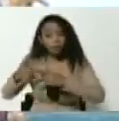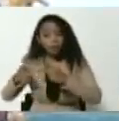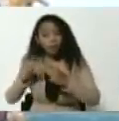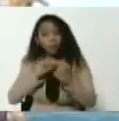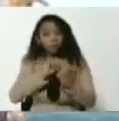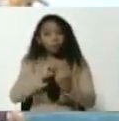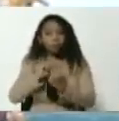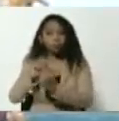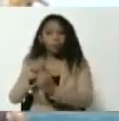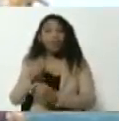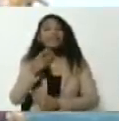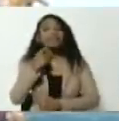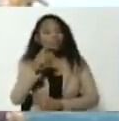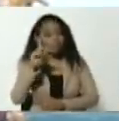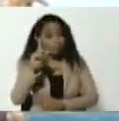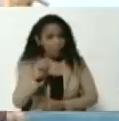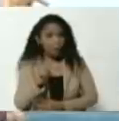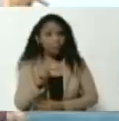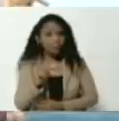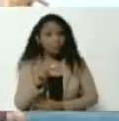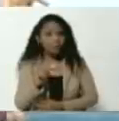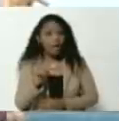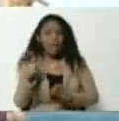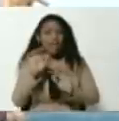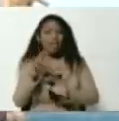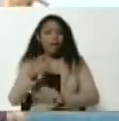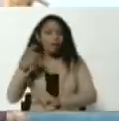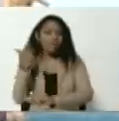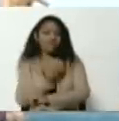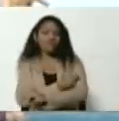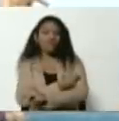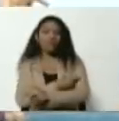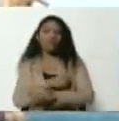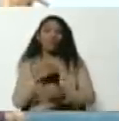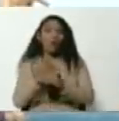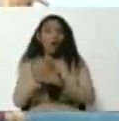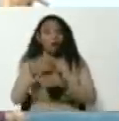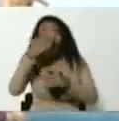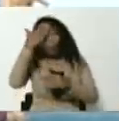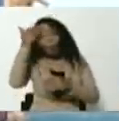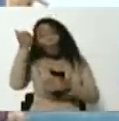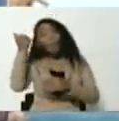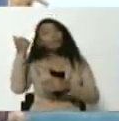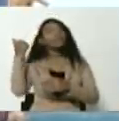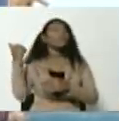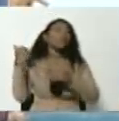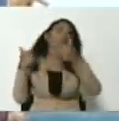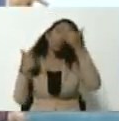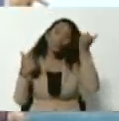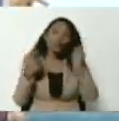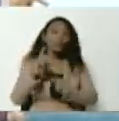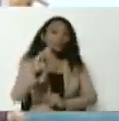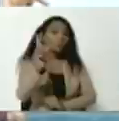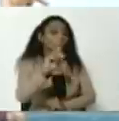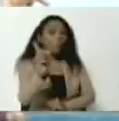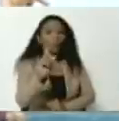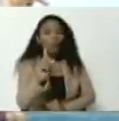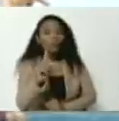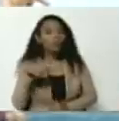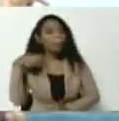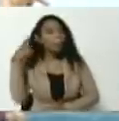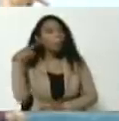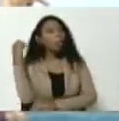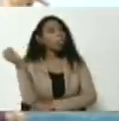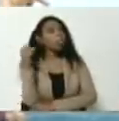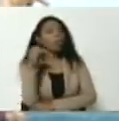diálogo. También dijimos un diálogo sin amnesia. No puede haber un diálogo donde uno se olvide o se haga el loco con